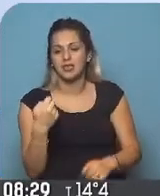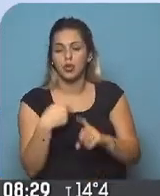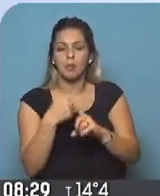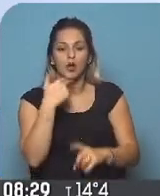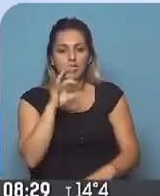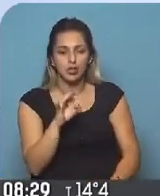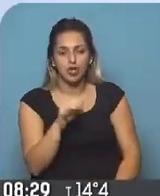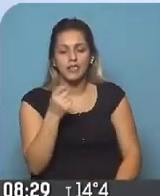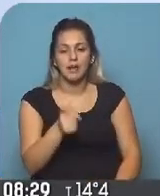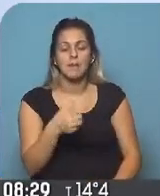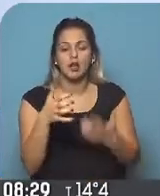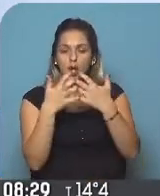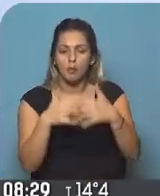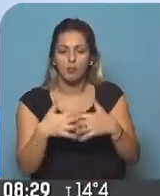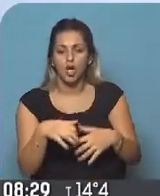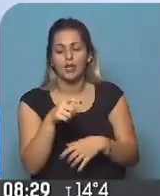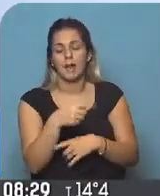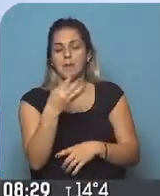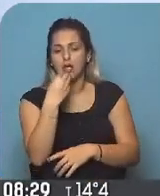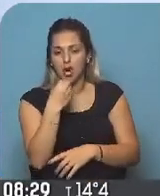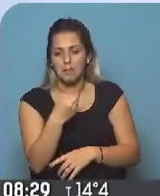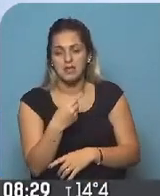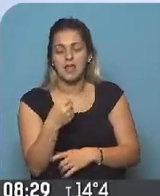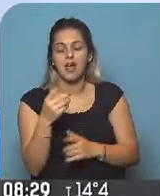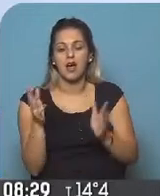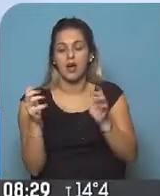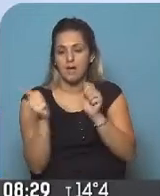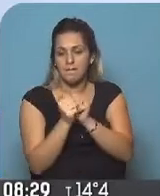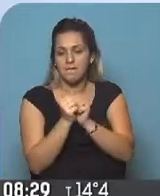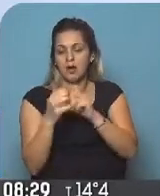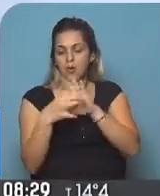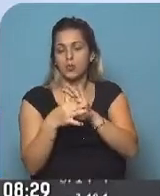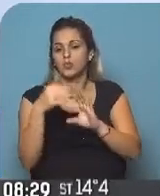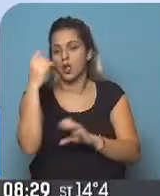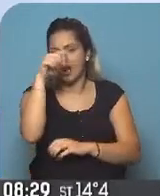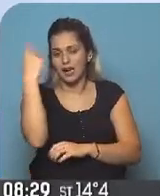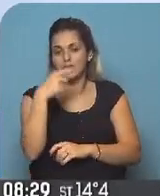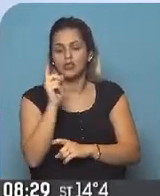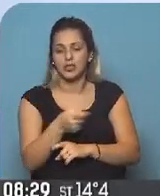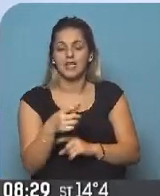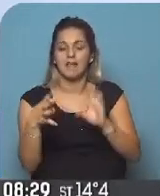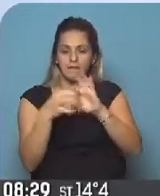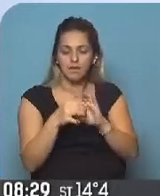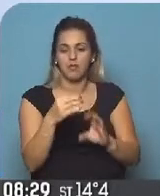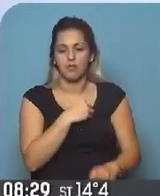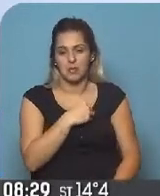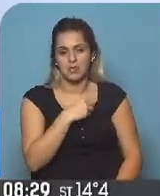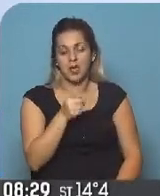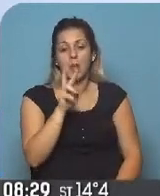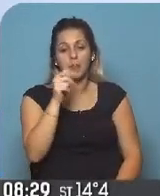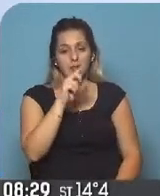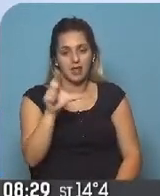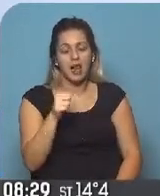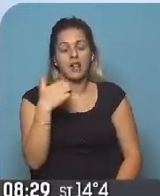Hijo y programas alimentarios que lleva adelante la Nación, trabajando en conjunto con la provincia. María Eugenia Vidal dispuso